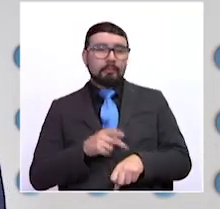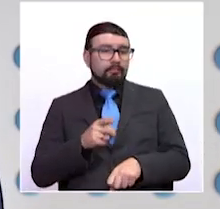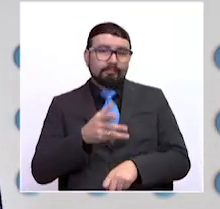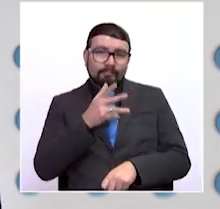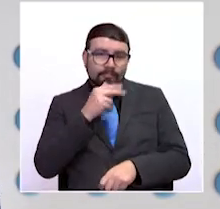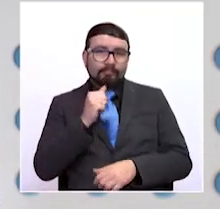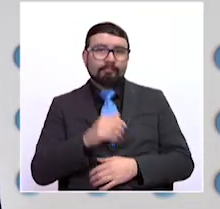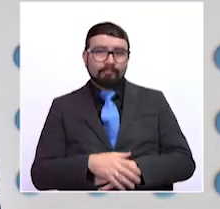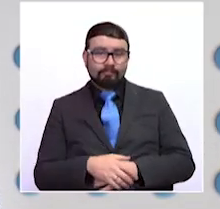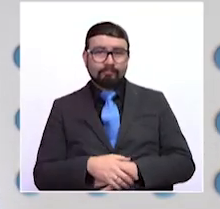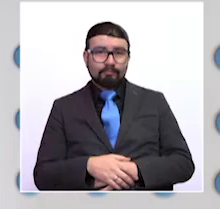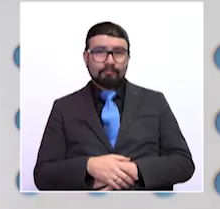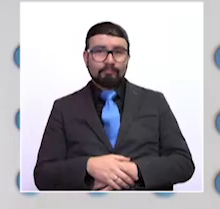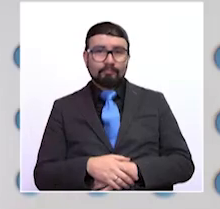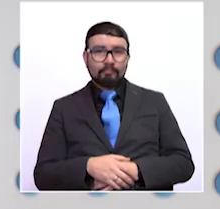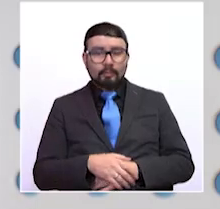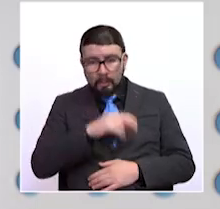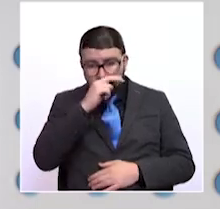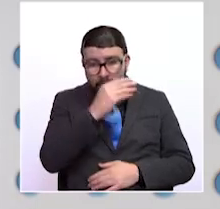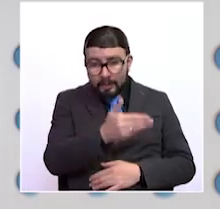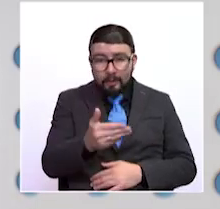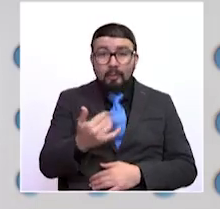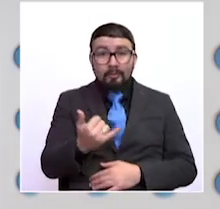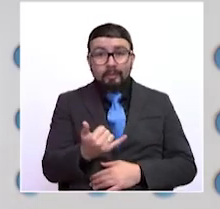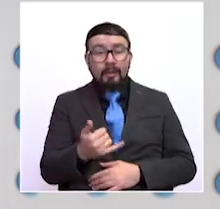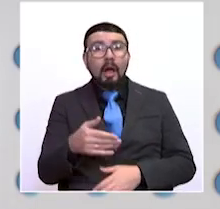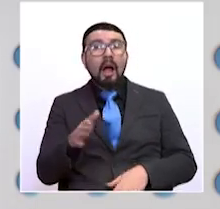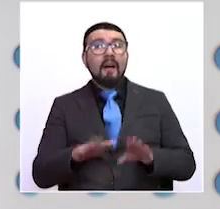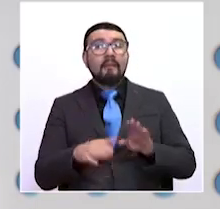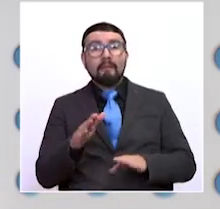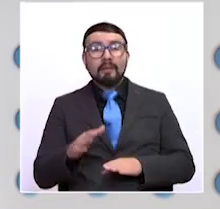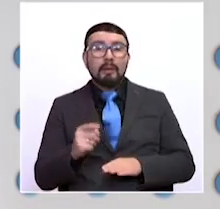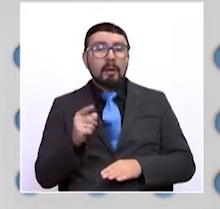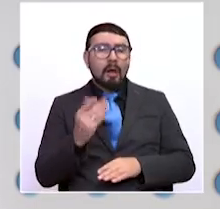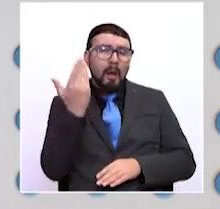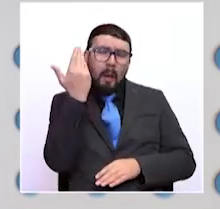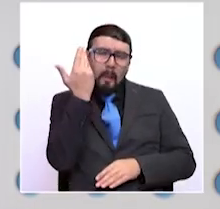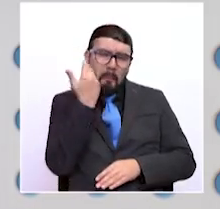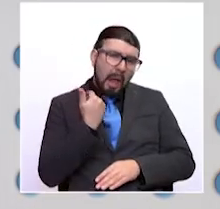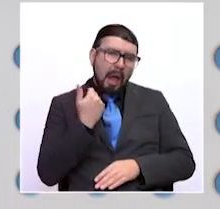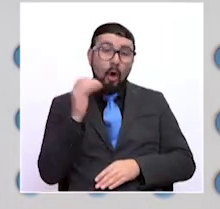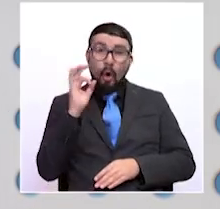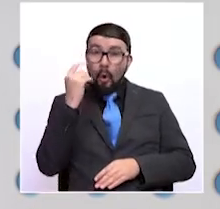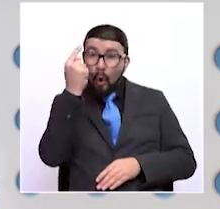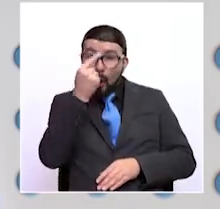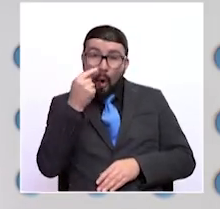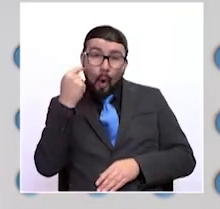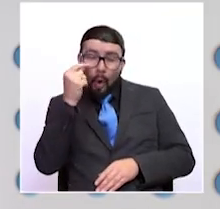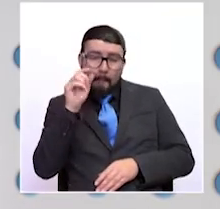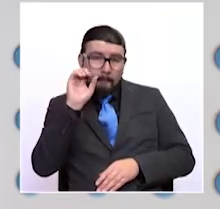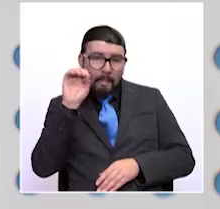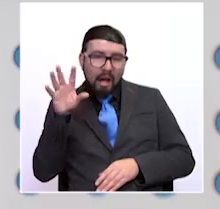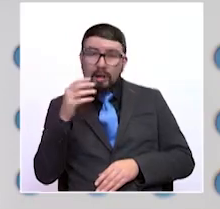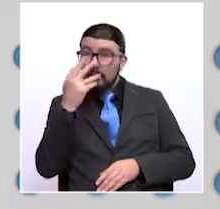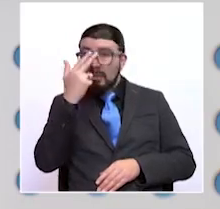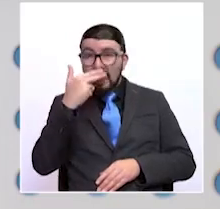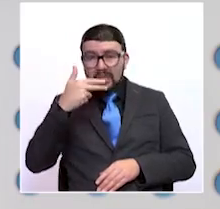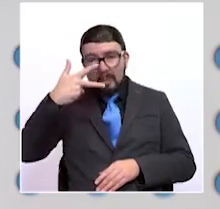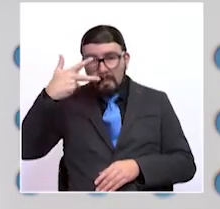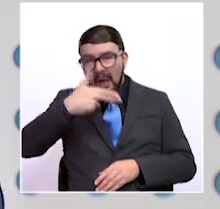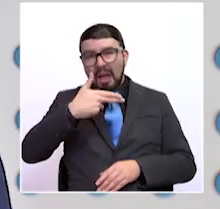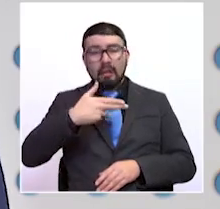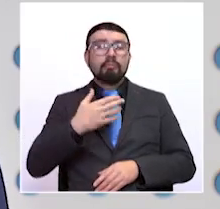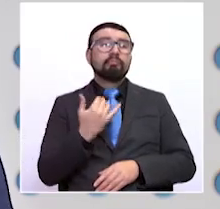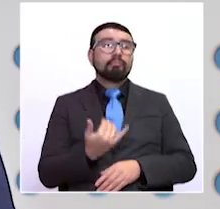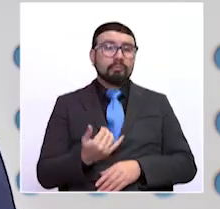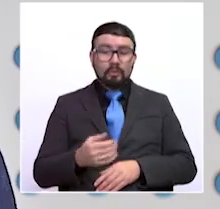Estos niños muchas veces pierden parte de la mejilla, el ojo, la nariz por un tote, por